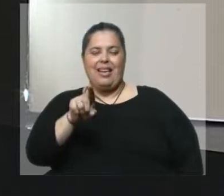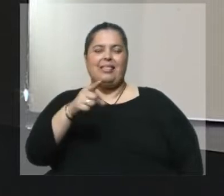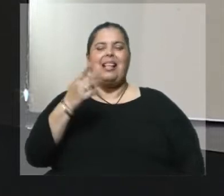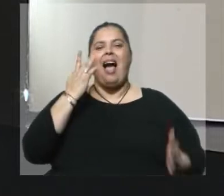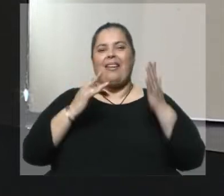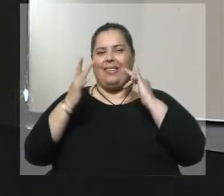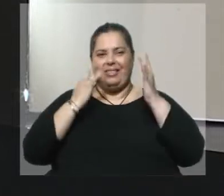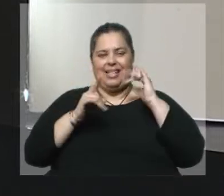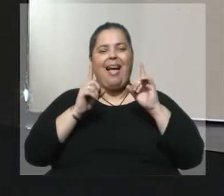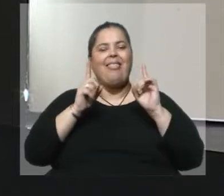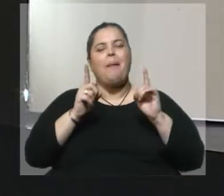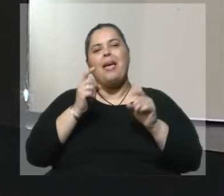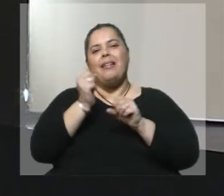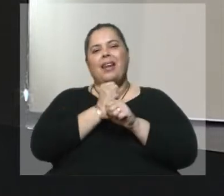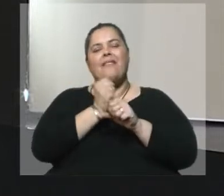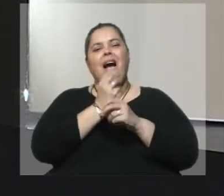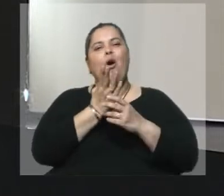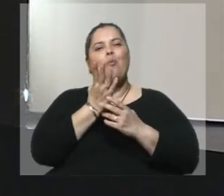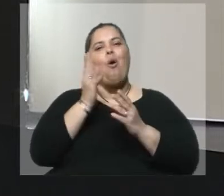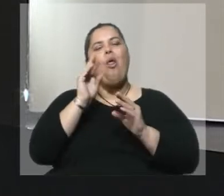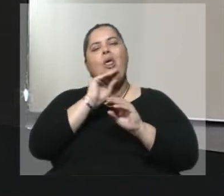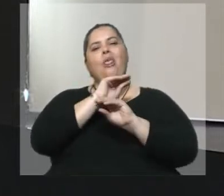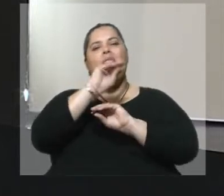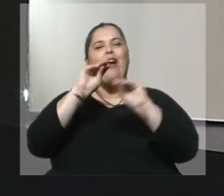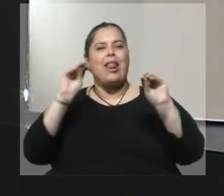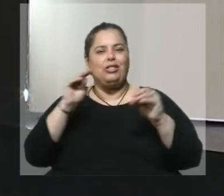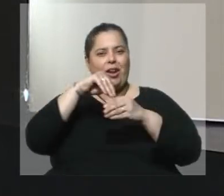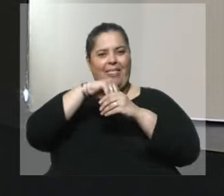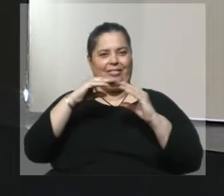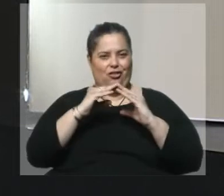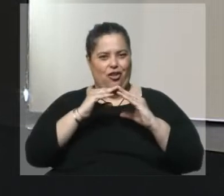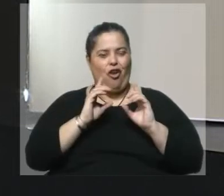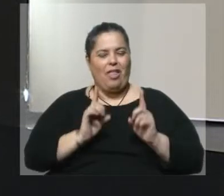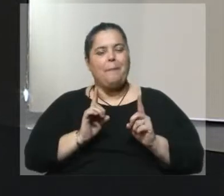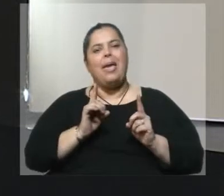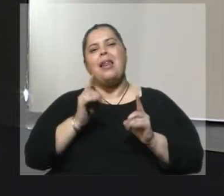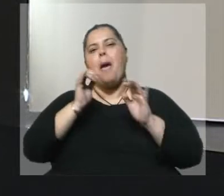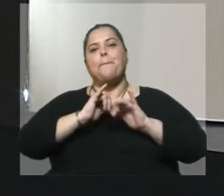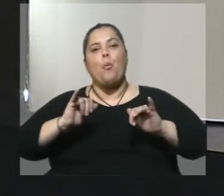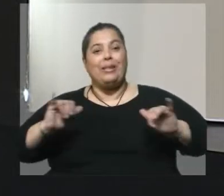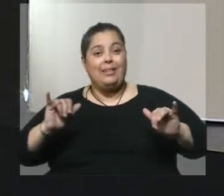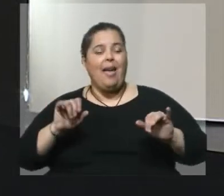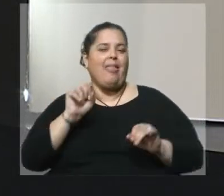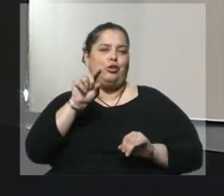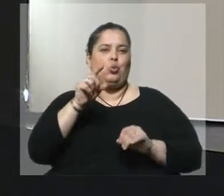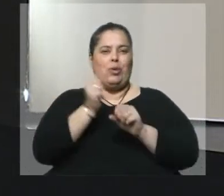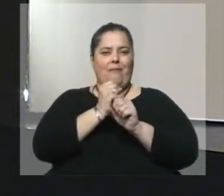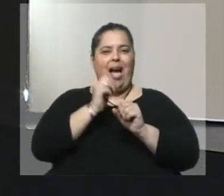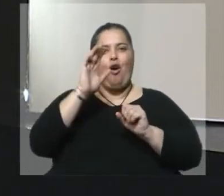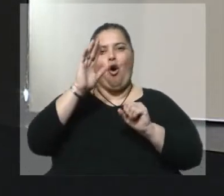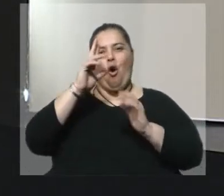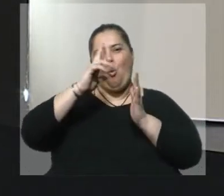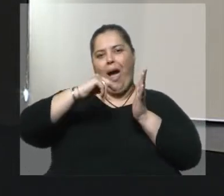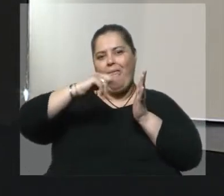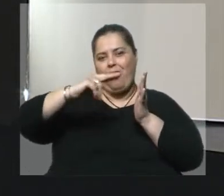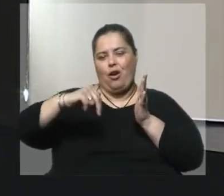hace interiorismo, ha hecho publicidad. Sus obras, bueno, han sido expuestas en nuestro país y también a nivel